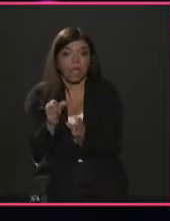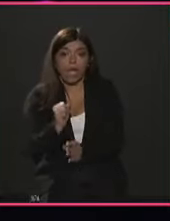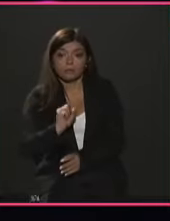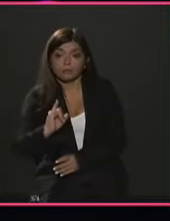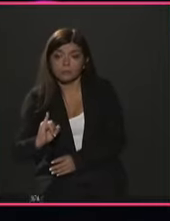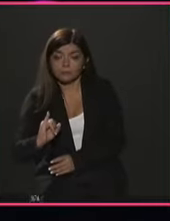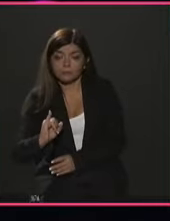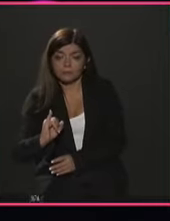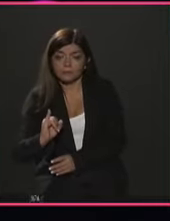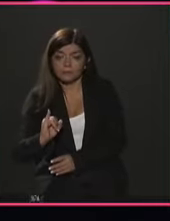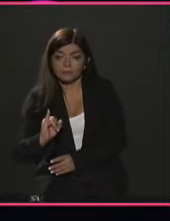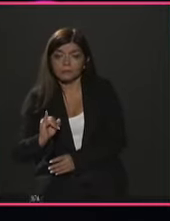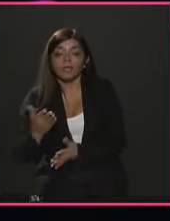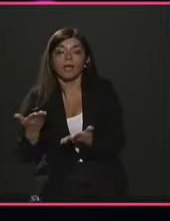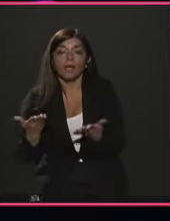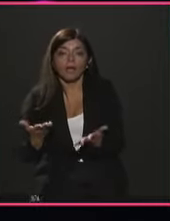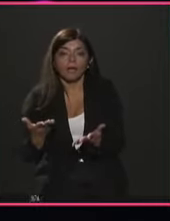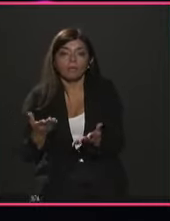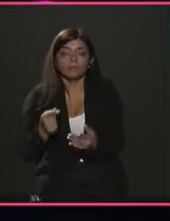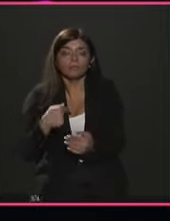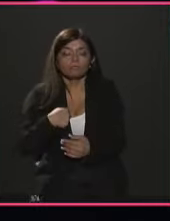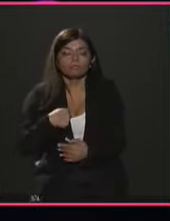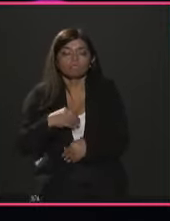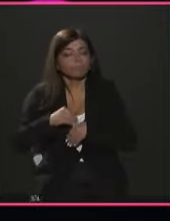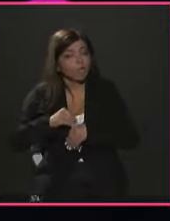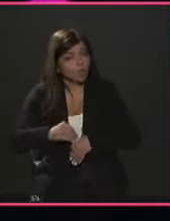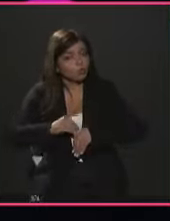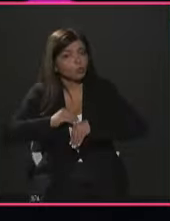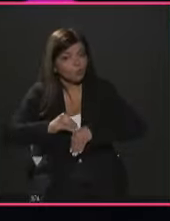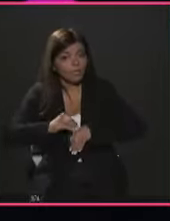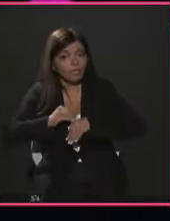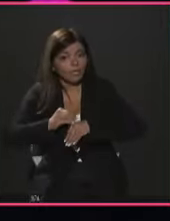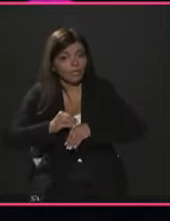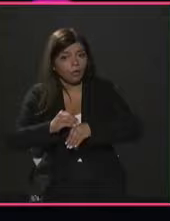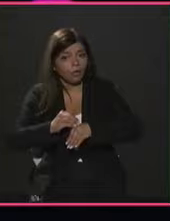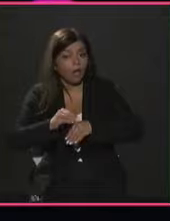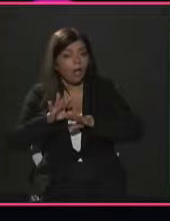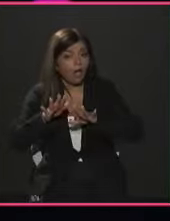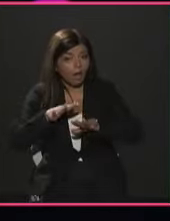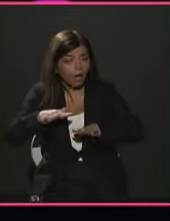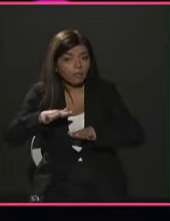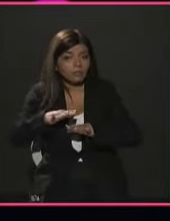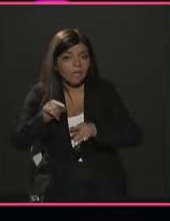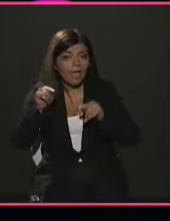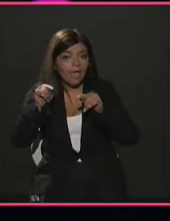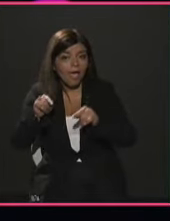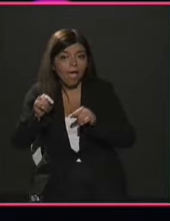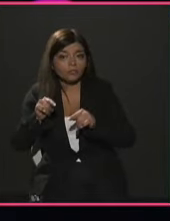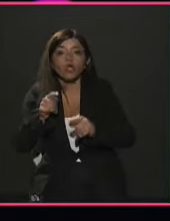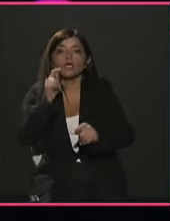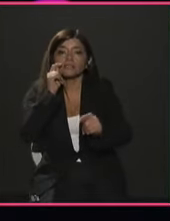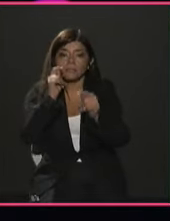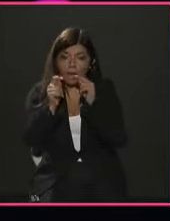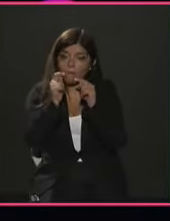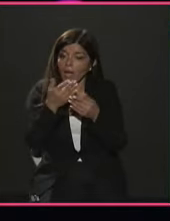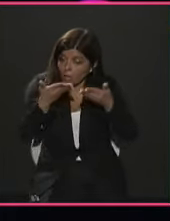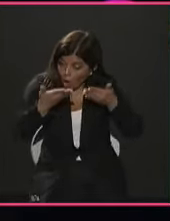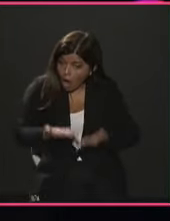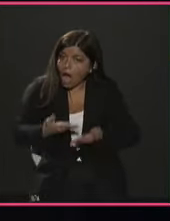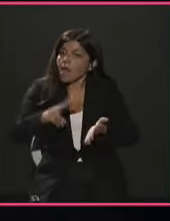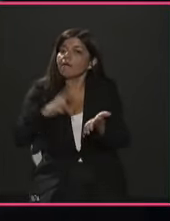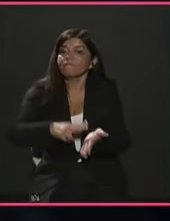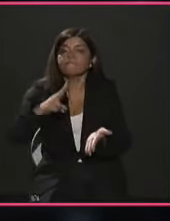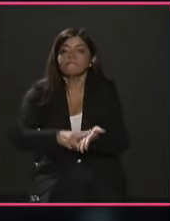artificial generadora y yo sugeriría que este es el riesgo existencial